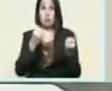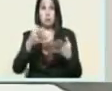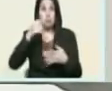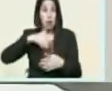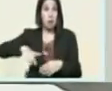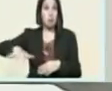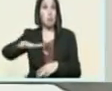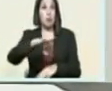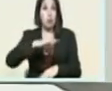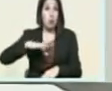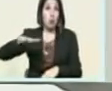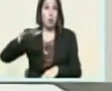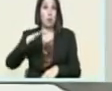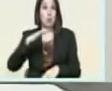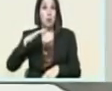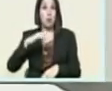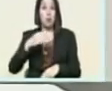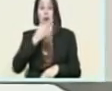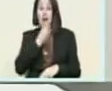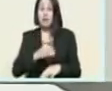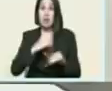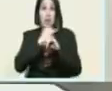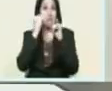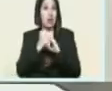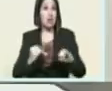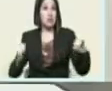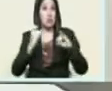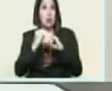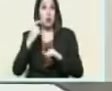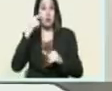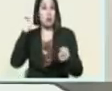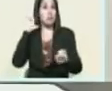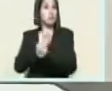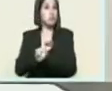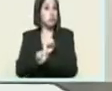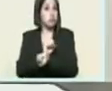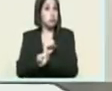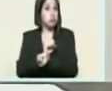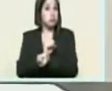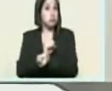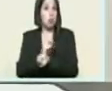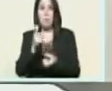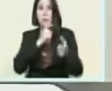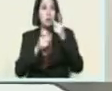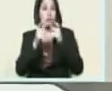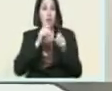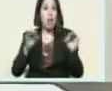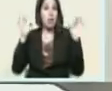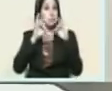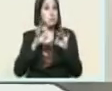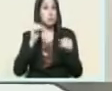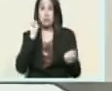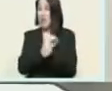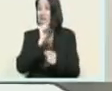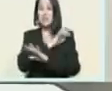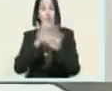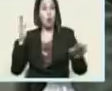pueblo, para sus navidades felices, usted le pone los ganchos, compadre, inmediatamente sin preguntar.